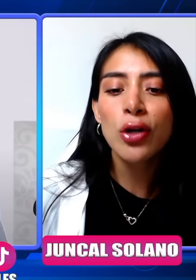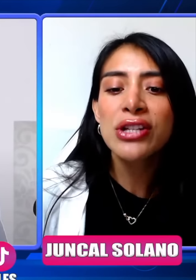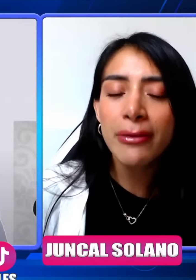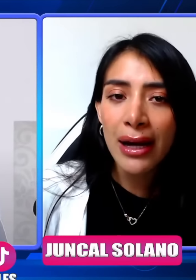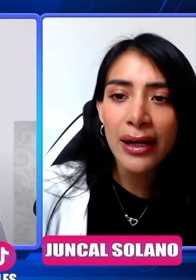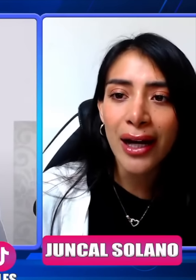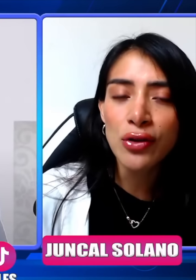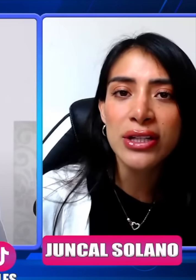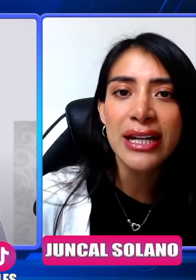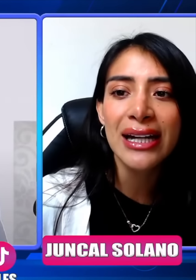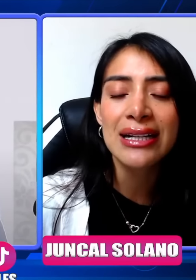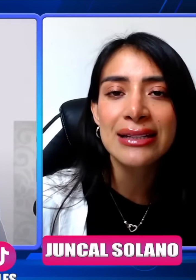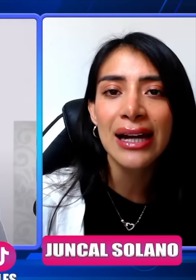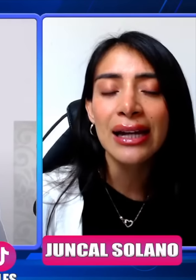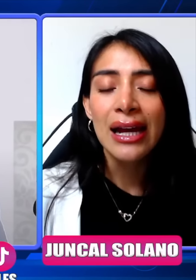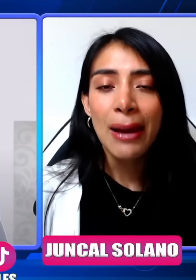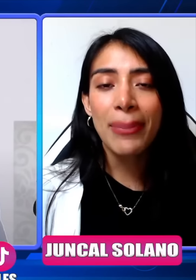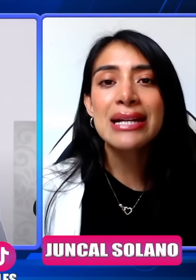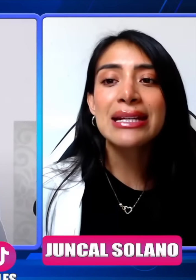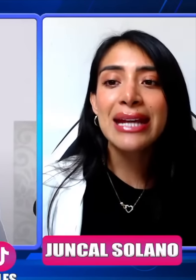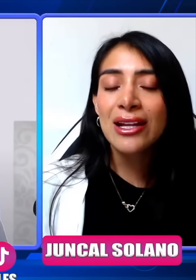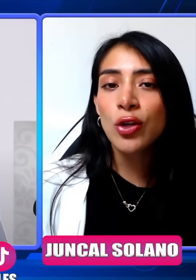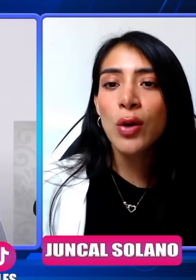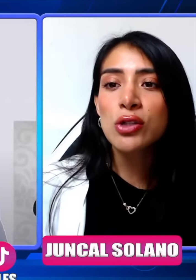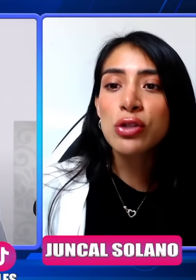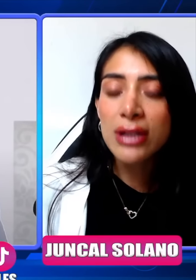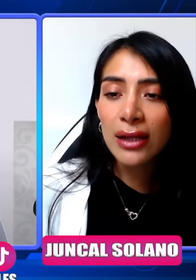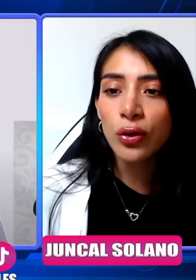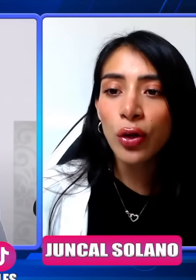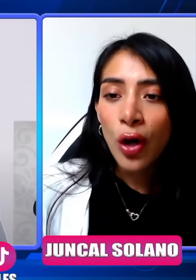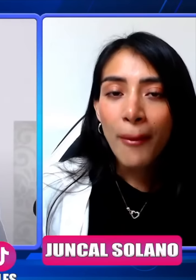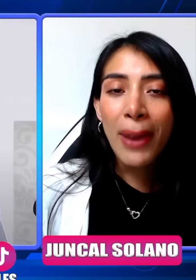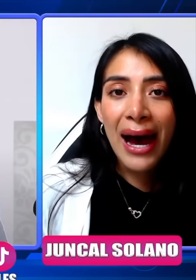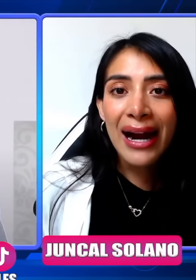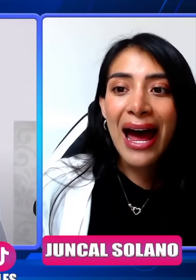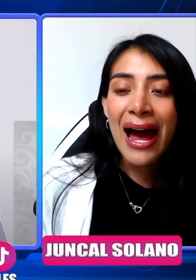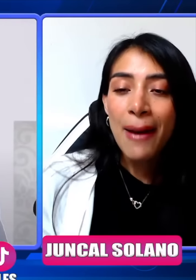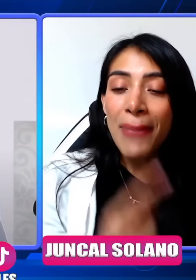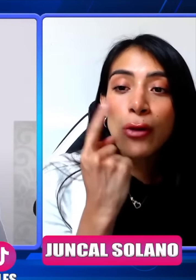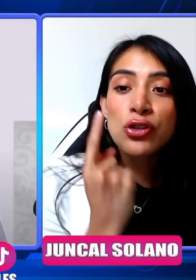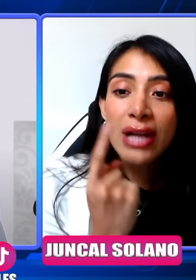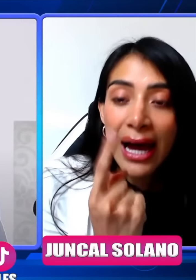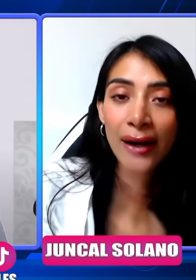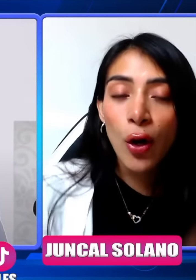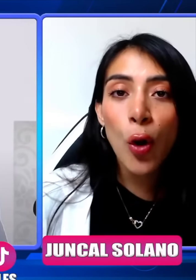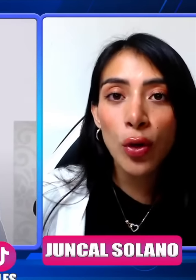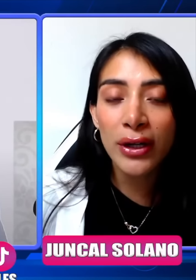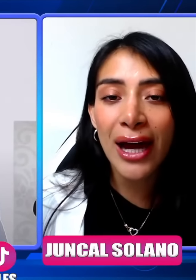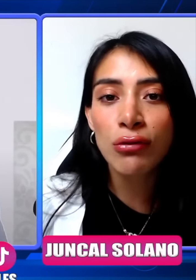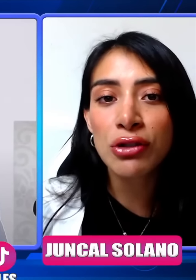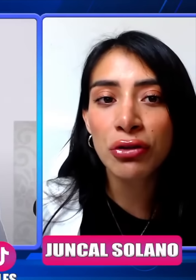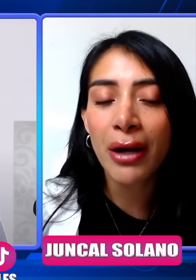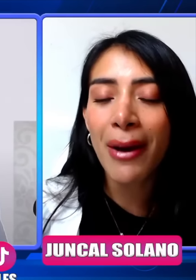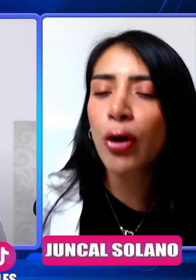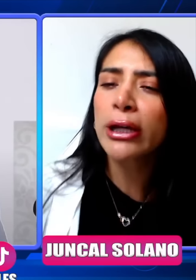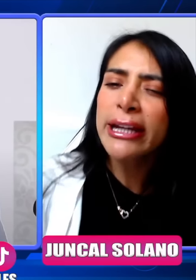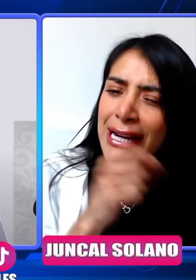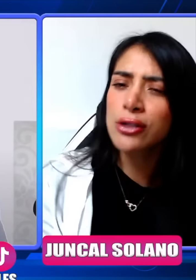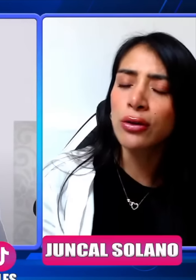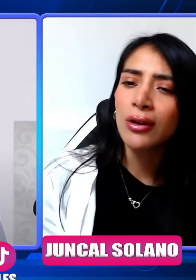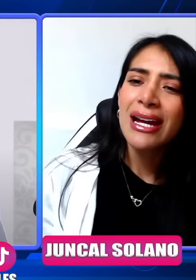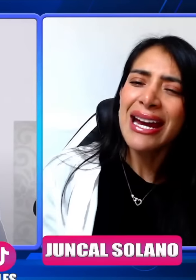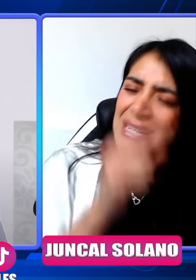pero no se vale que nos quieran estar persiguiendo o asustando para pausar o bloquear nuestro trabajo,